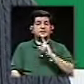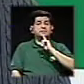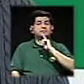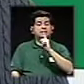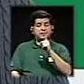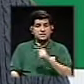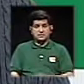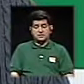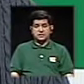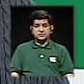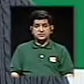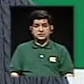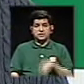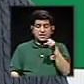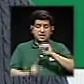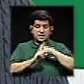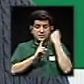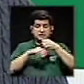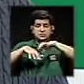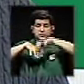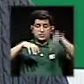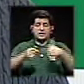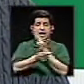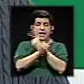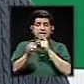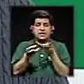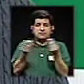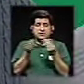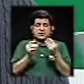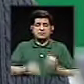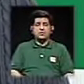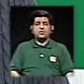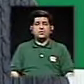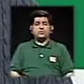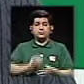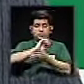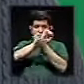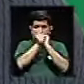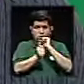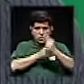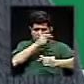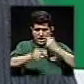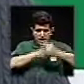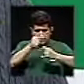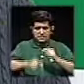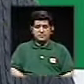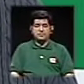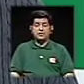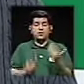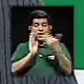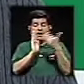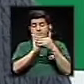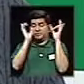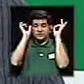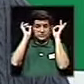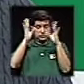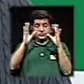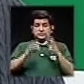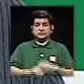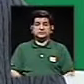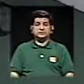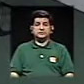declaración de cantones libres de transgénicos o aspectos similares sería un golpe terrible